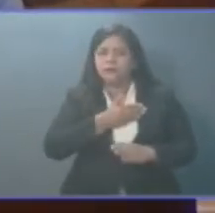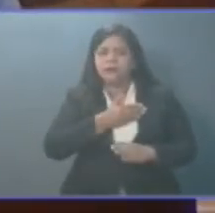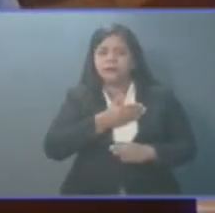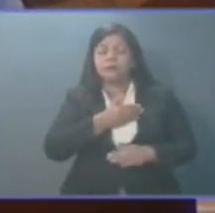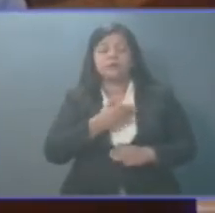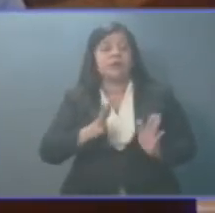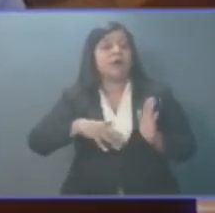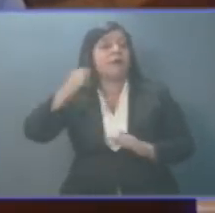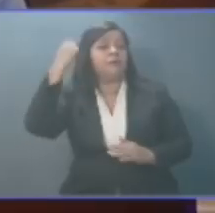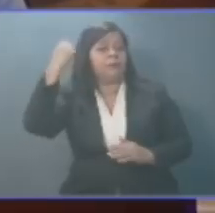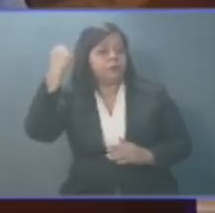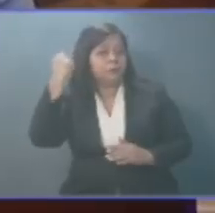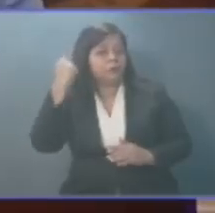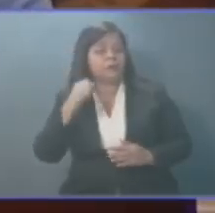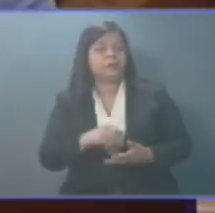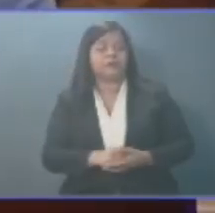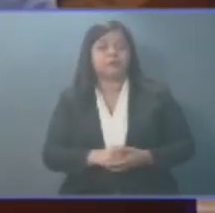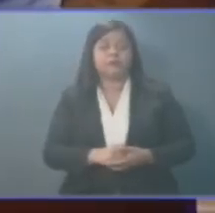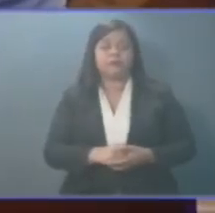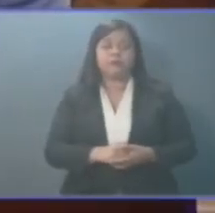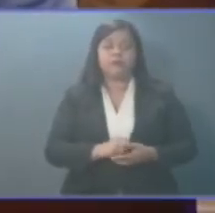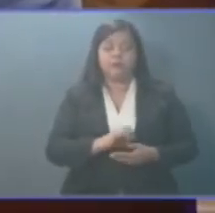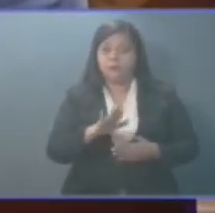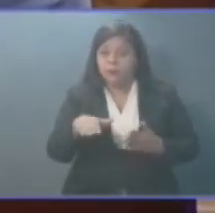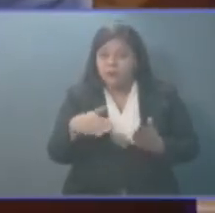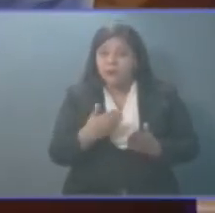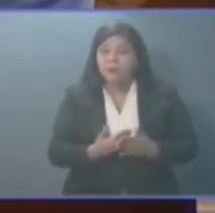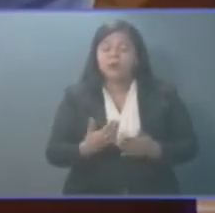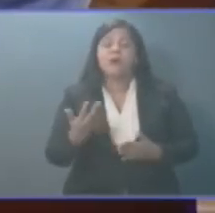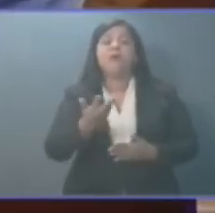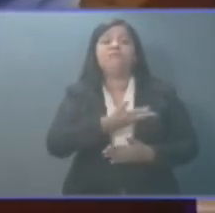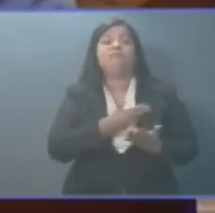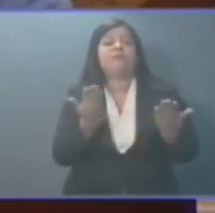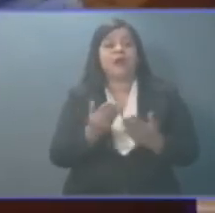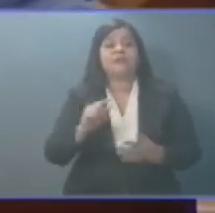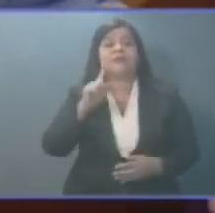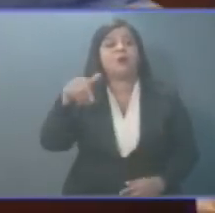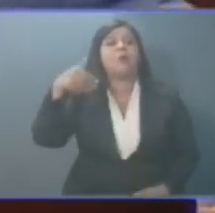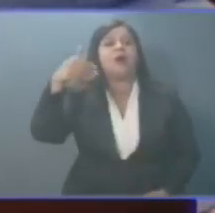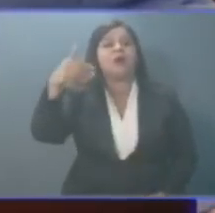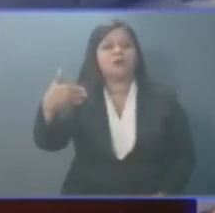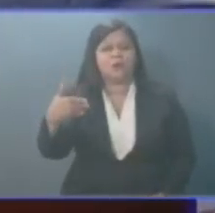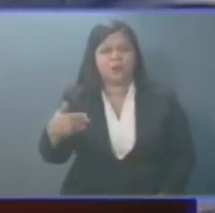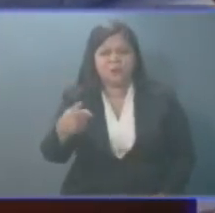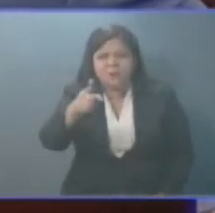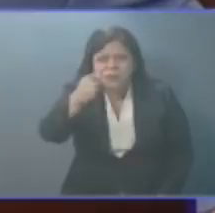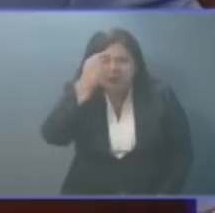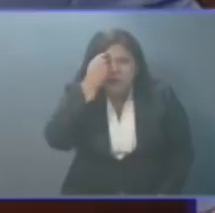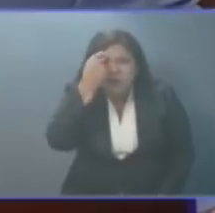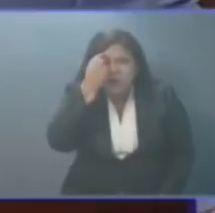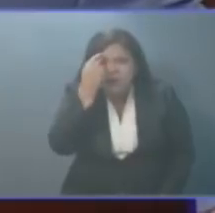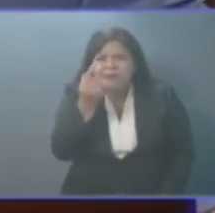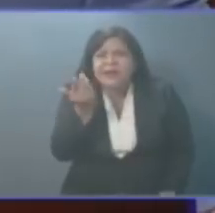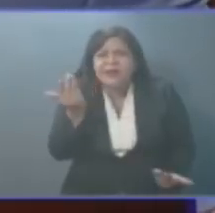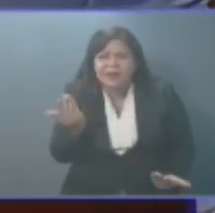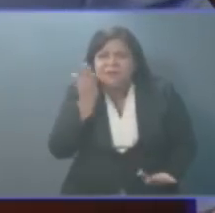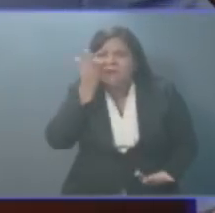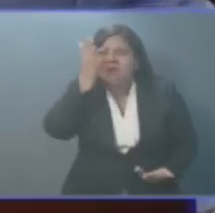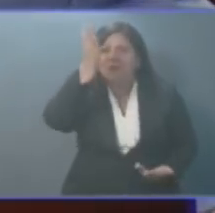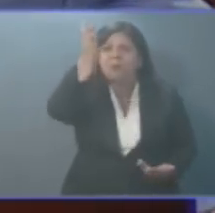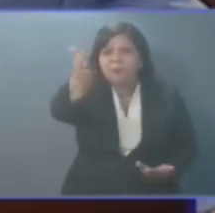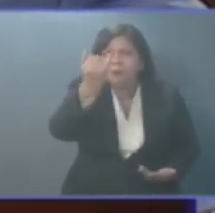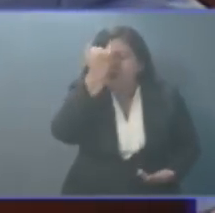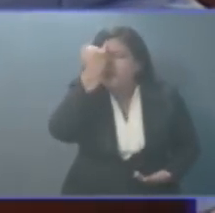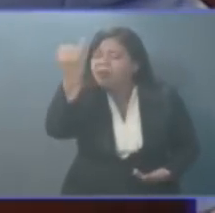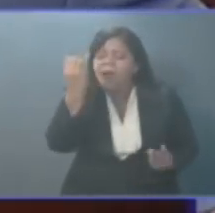más importante, todo esto lo hemos hecho en un año. Imaginen lo que haremos en los próximos